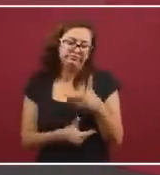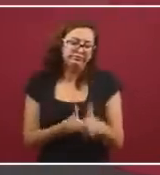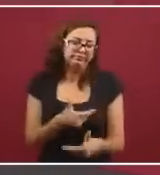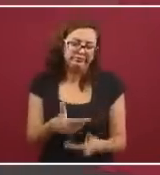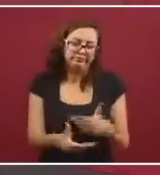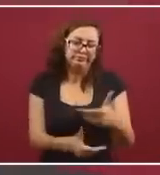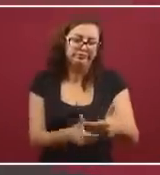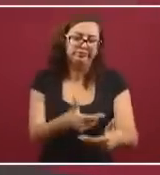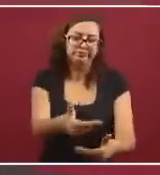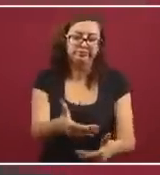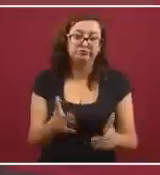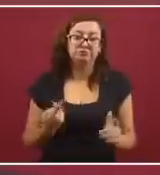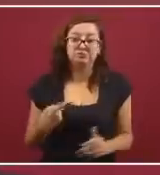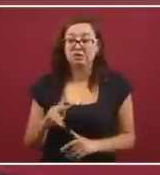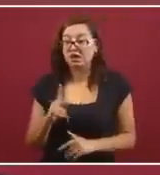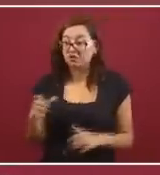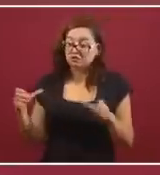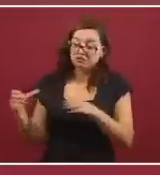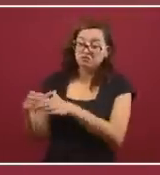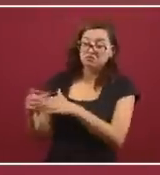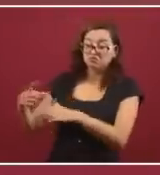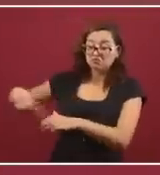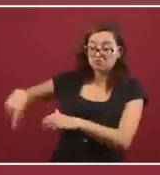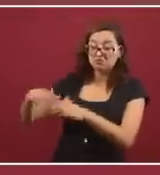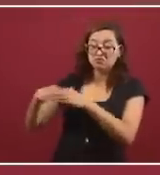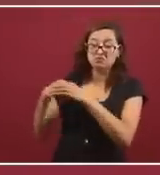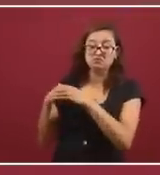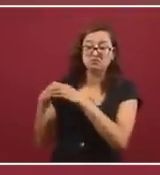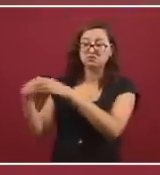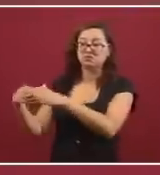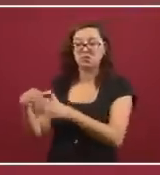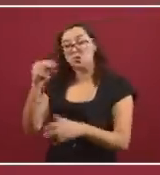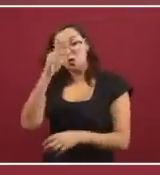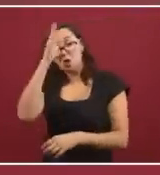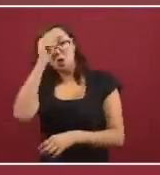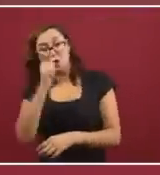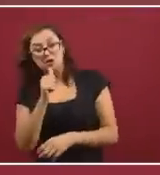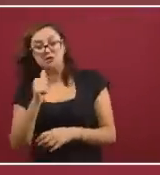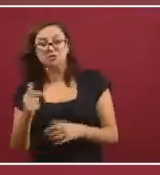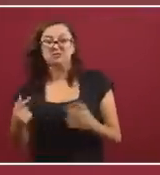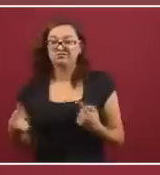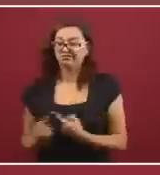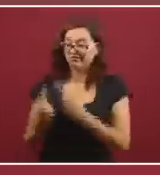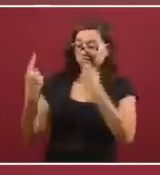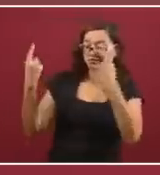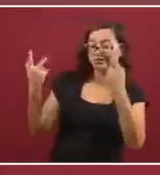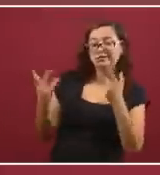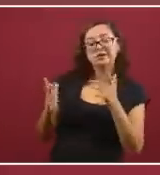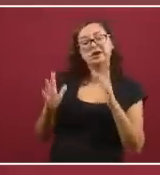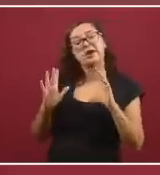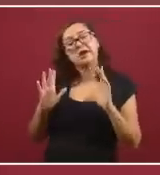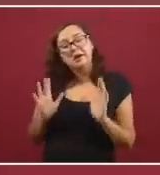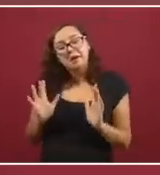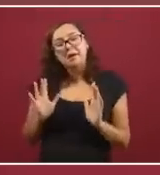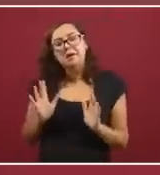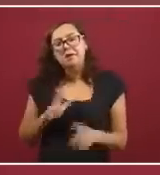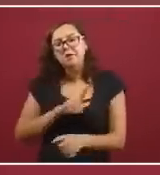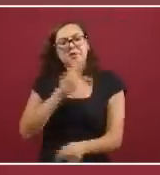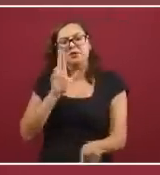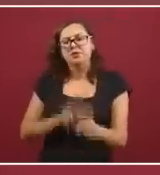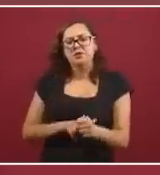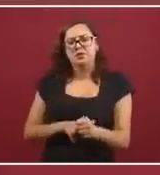pero pues siempre va a haber diferencias disidencias porque eso es también